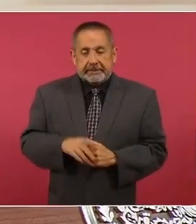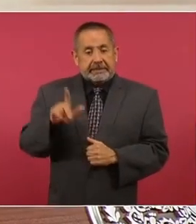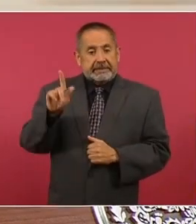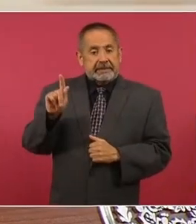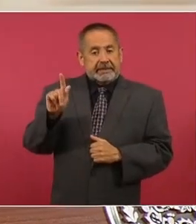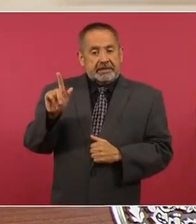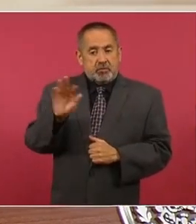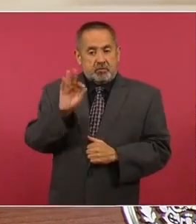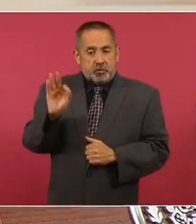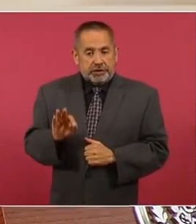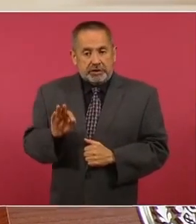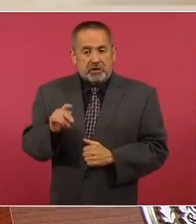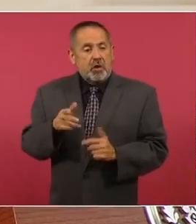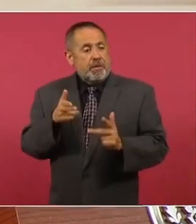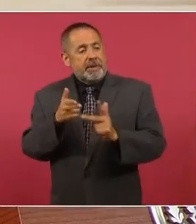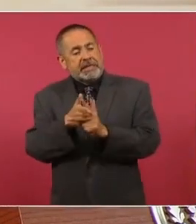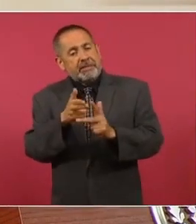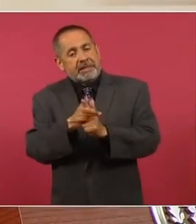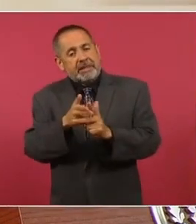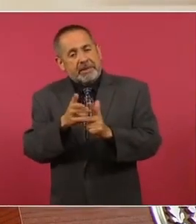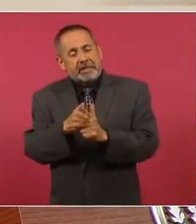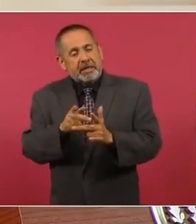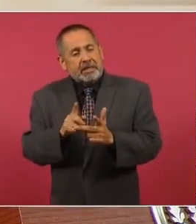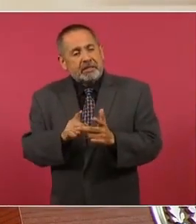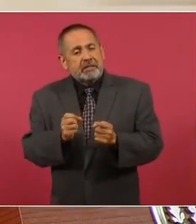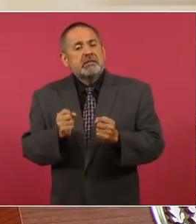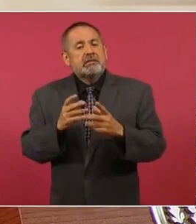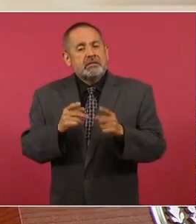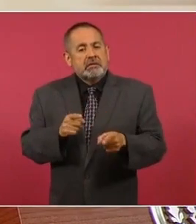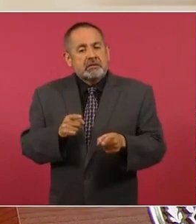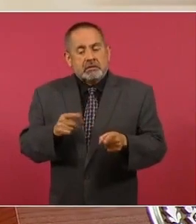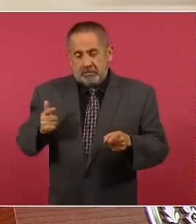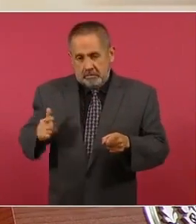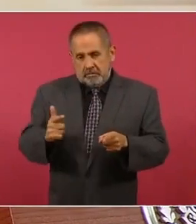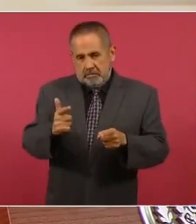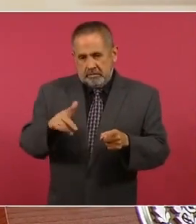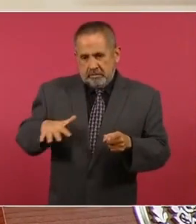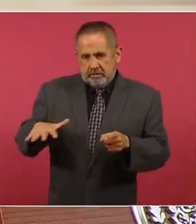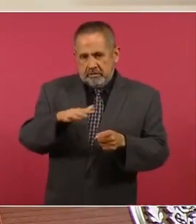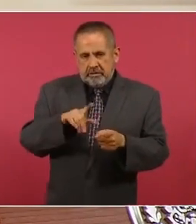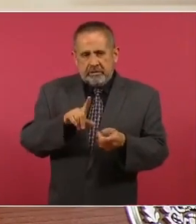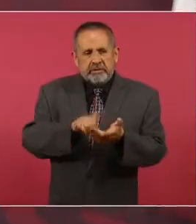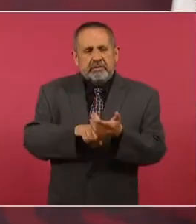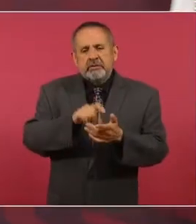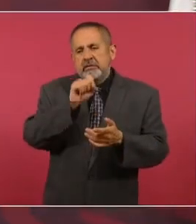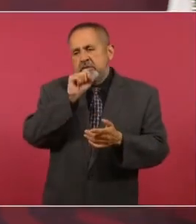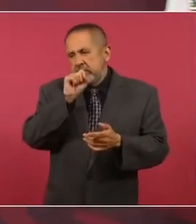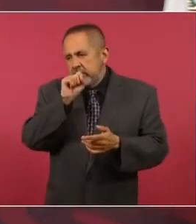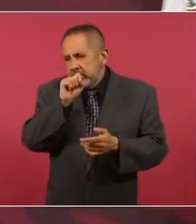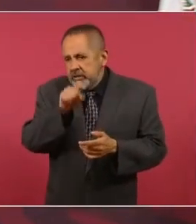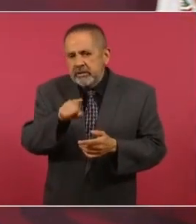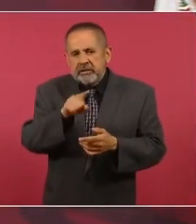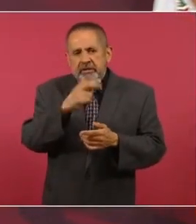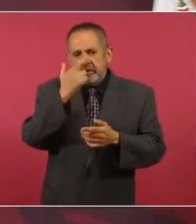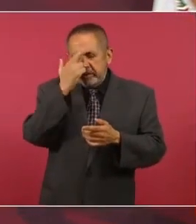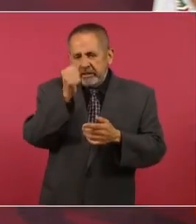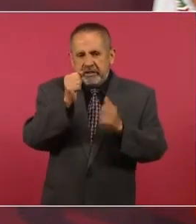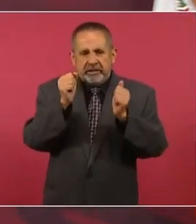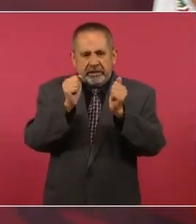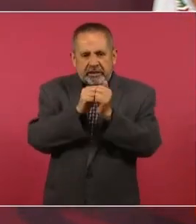70% de los asesinatos en Guanajuato están vinculados